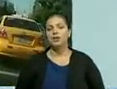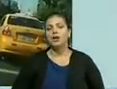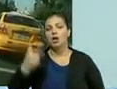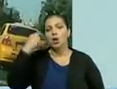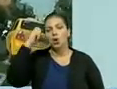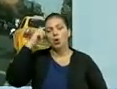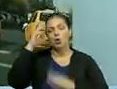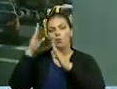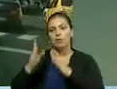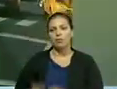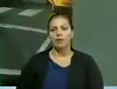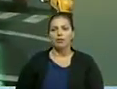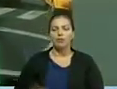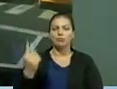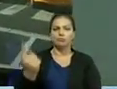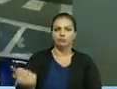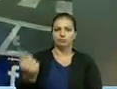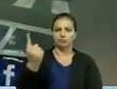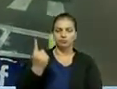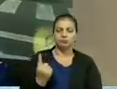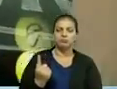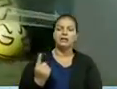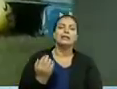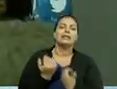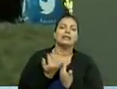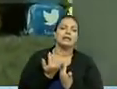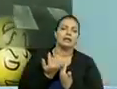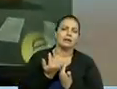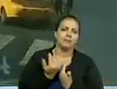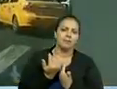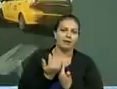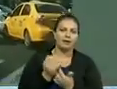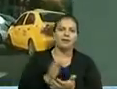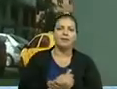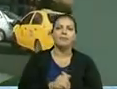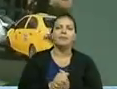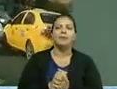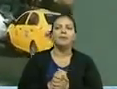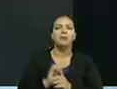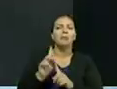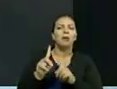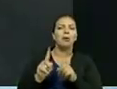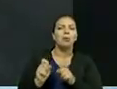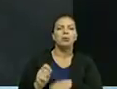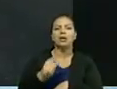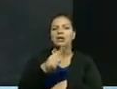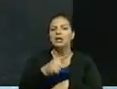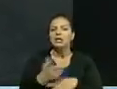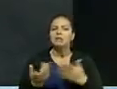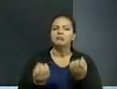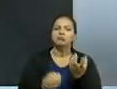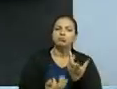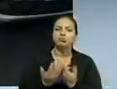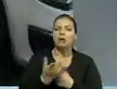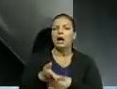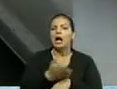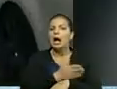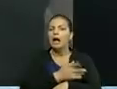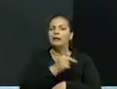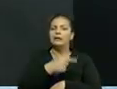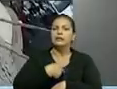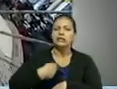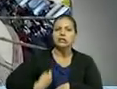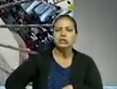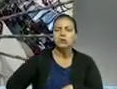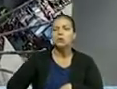muy cerca en un operativo y vamos a tratar de consultarle más sobre este tema y algunas inspecciones que se podrían